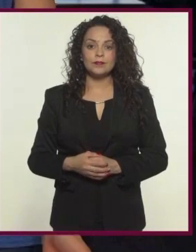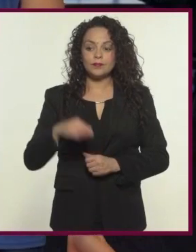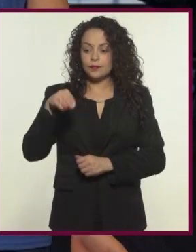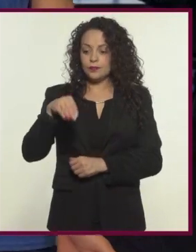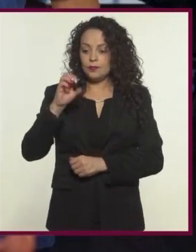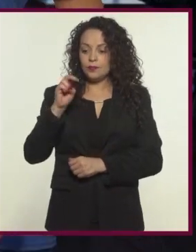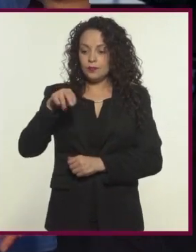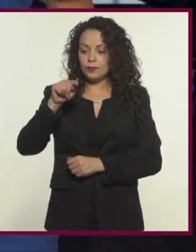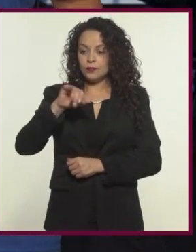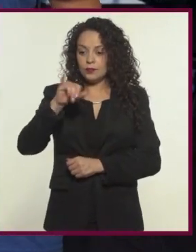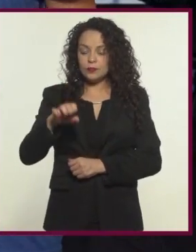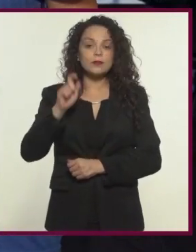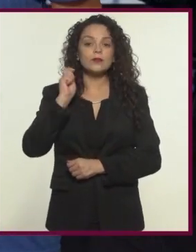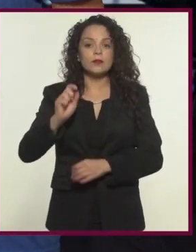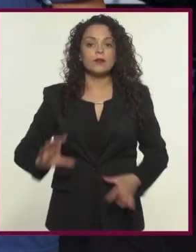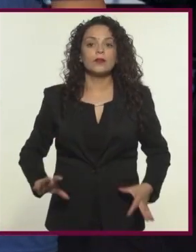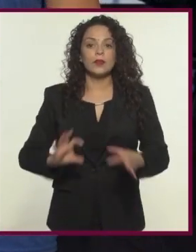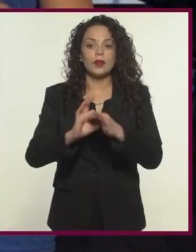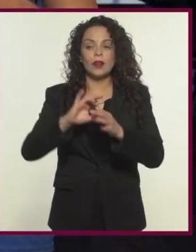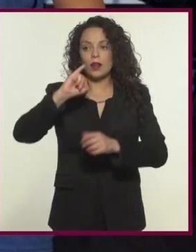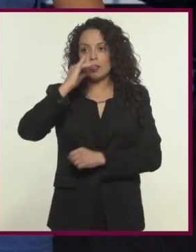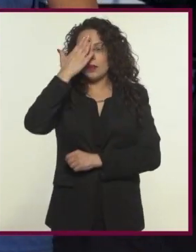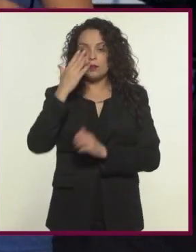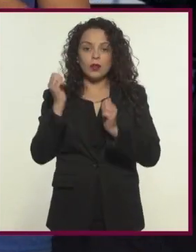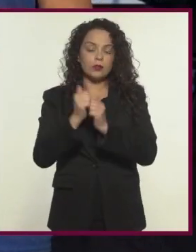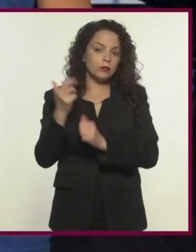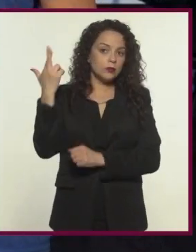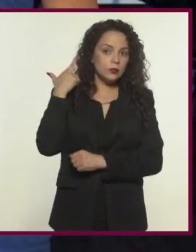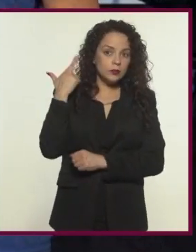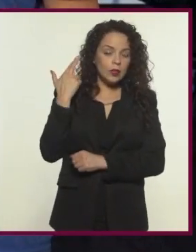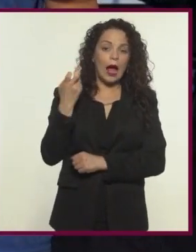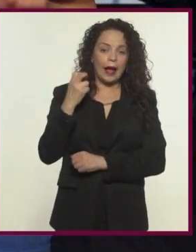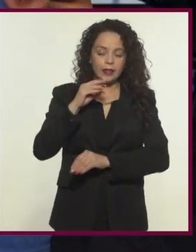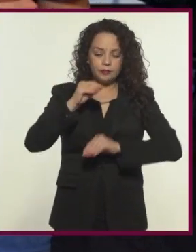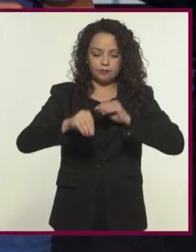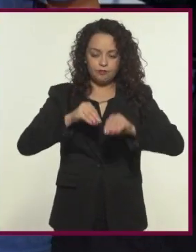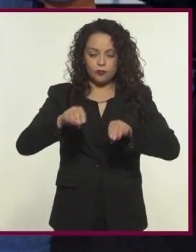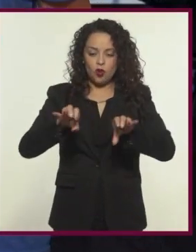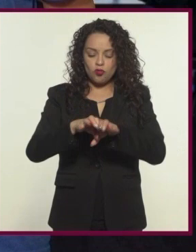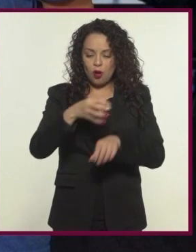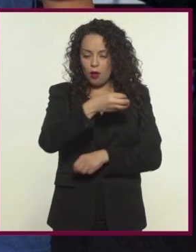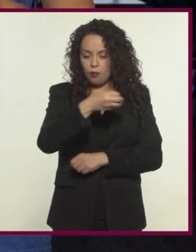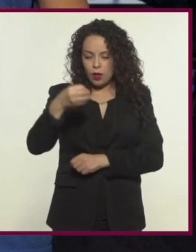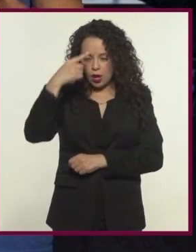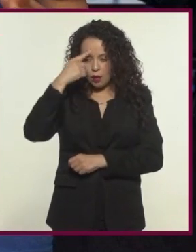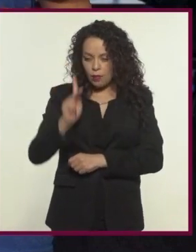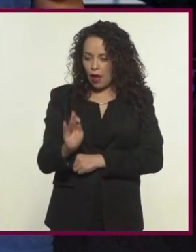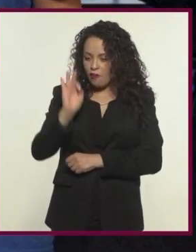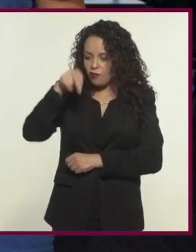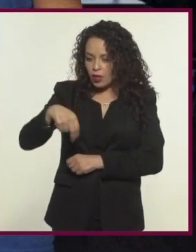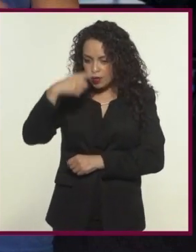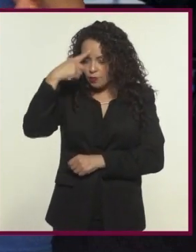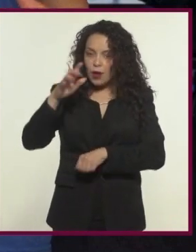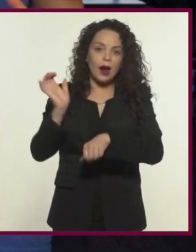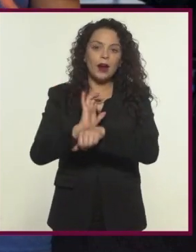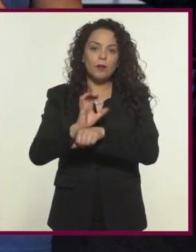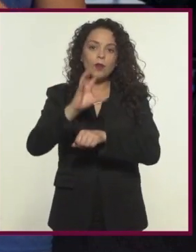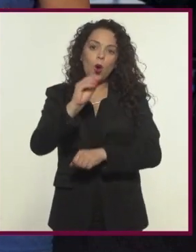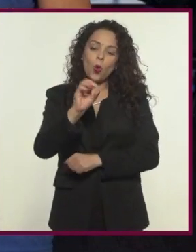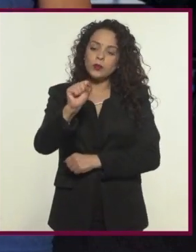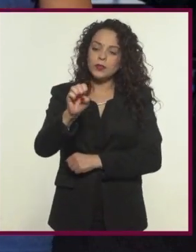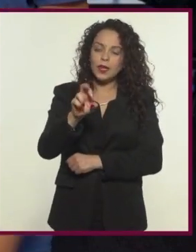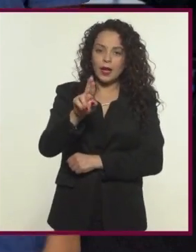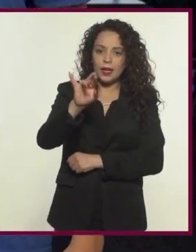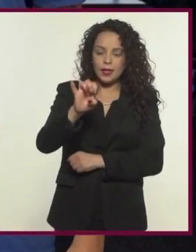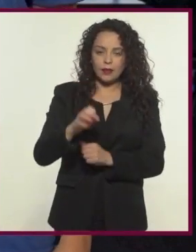El montaje se refiere a la relación que habrá entre las imágenes y sonidos y cómo se organizarán para darle la forma final a la película